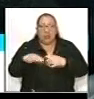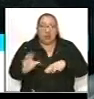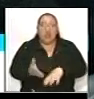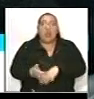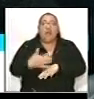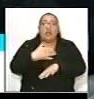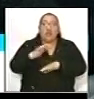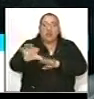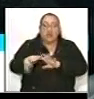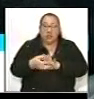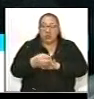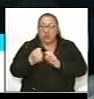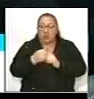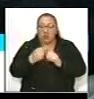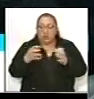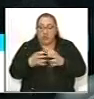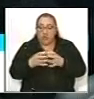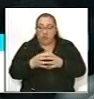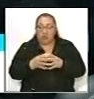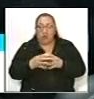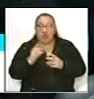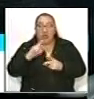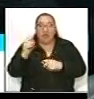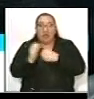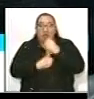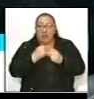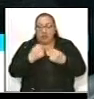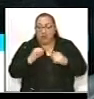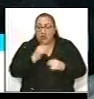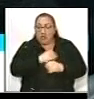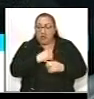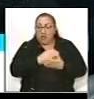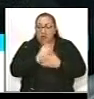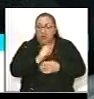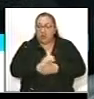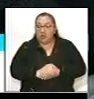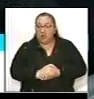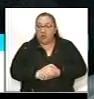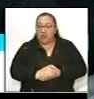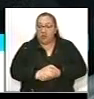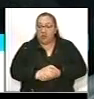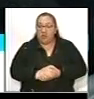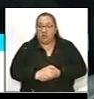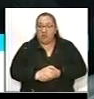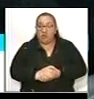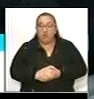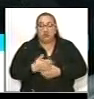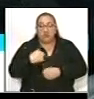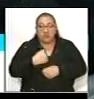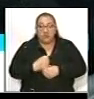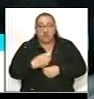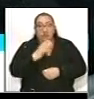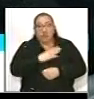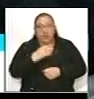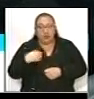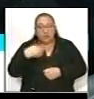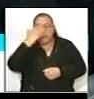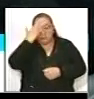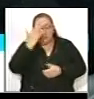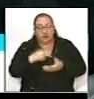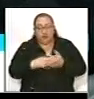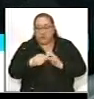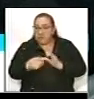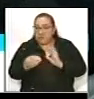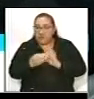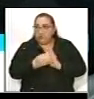recogido por el POI multianual del Ministerio de Educación. ¿Okay? Los que trabajamos en el Estado sabemos de que si no está en